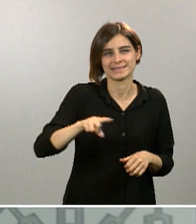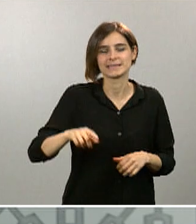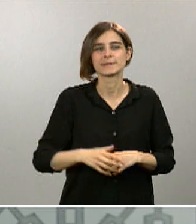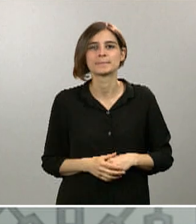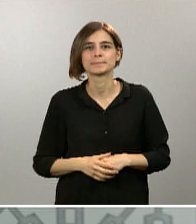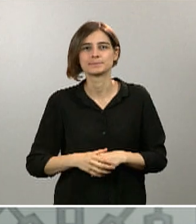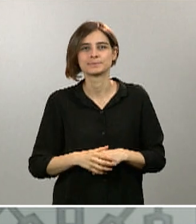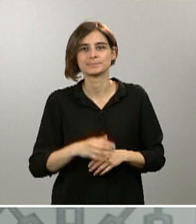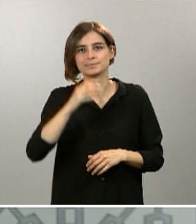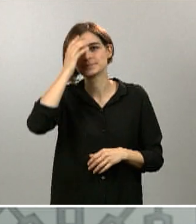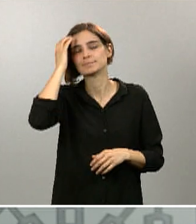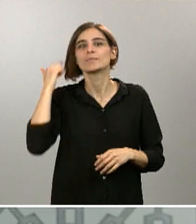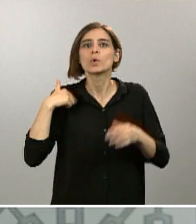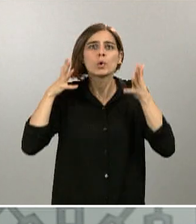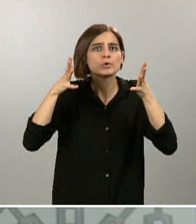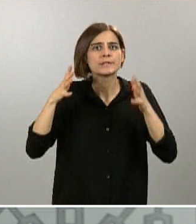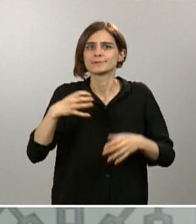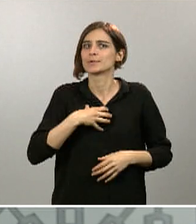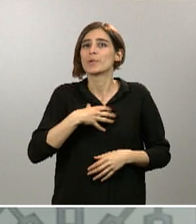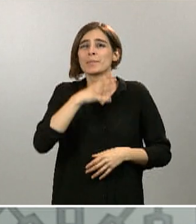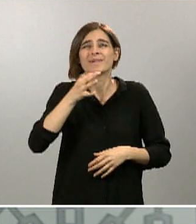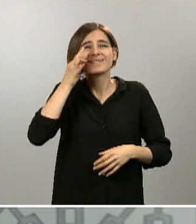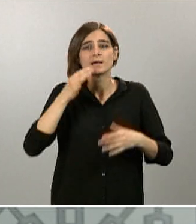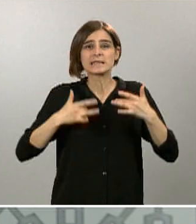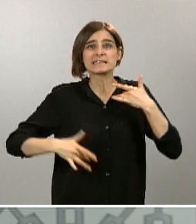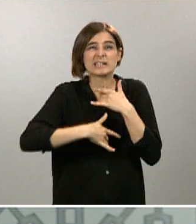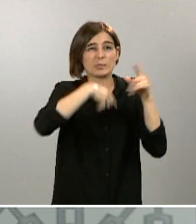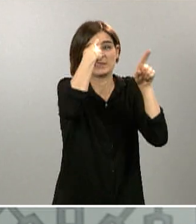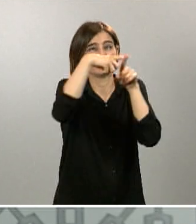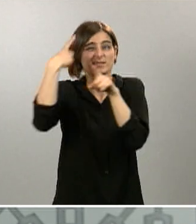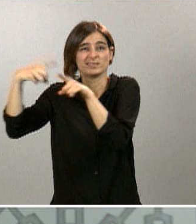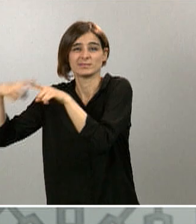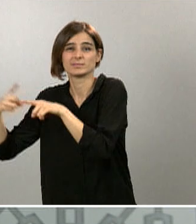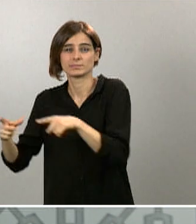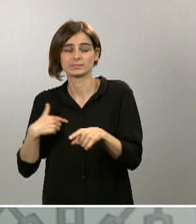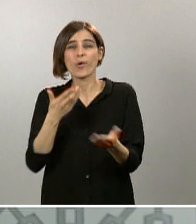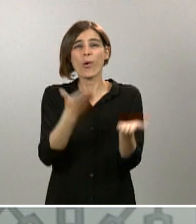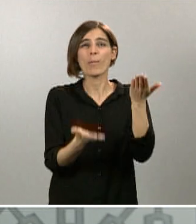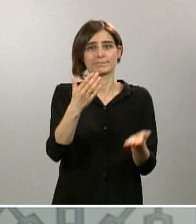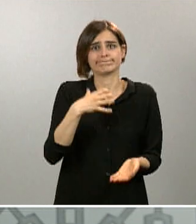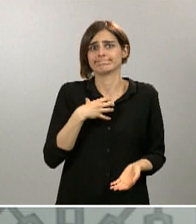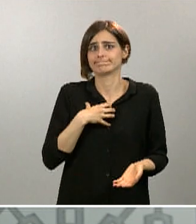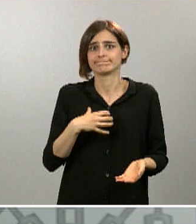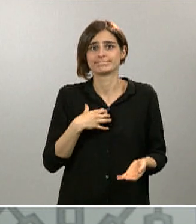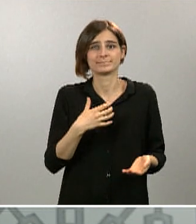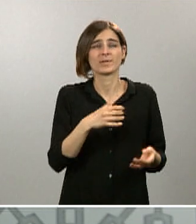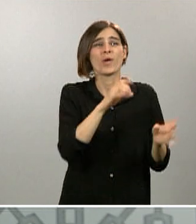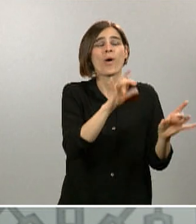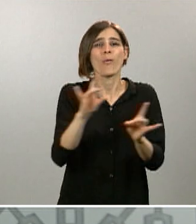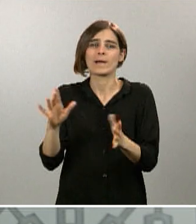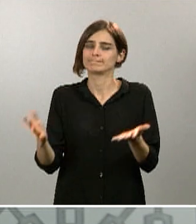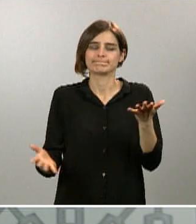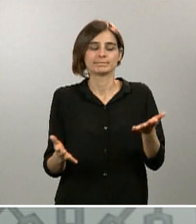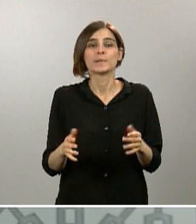cuadros clínicos y no podemos equiparar unos a otros. Lo que sí que quiero es trasladar todo mi apoyo a